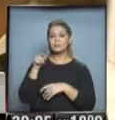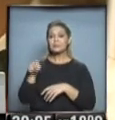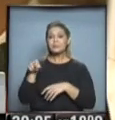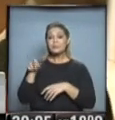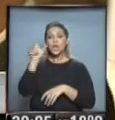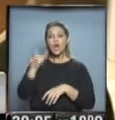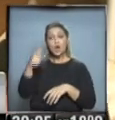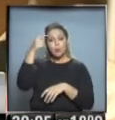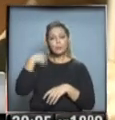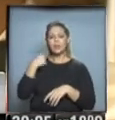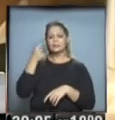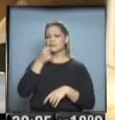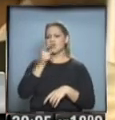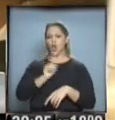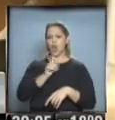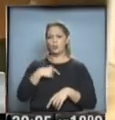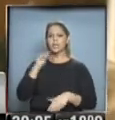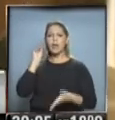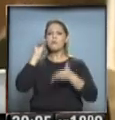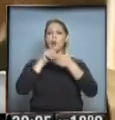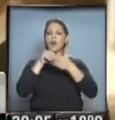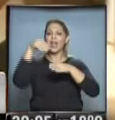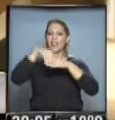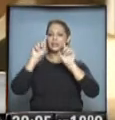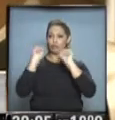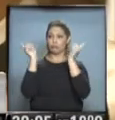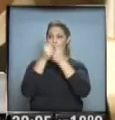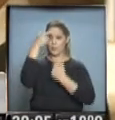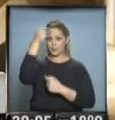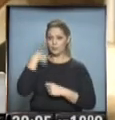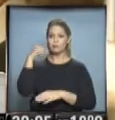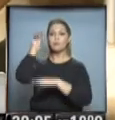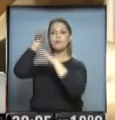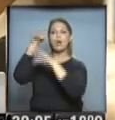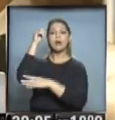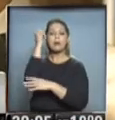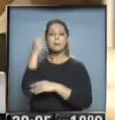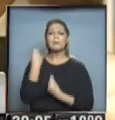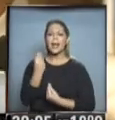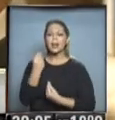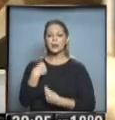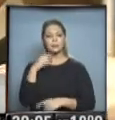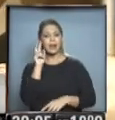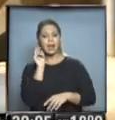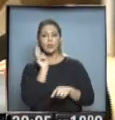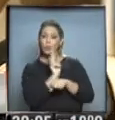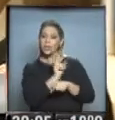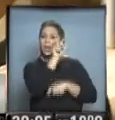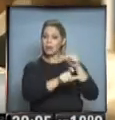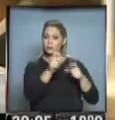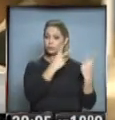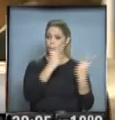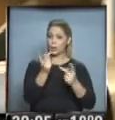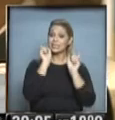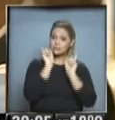colocación de cámaras dentro de las cabinas de los motorman, que nosotros lo hacemos precisamente primero para proteger a los pasajeros